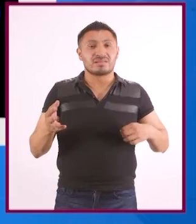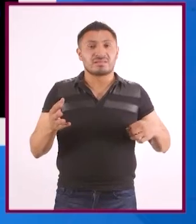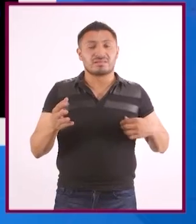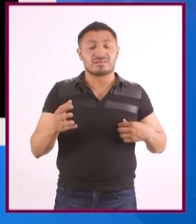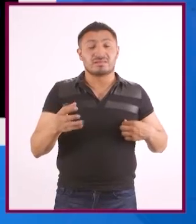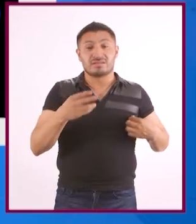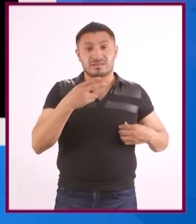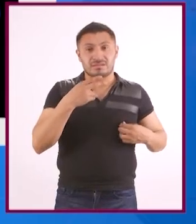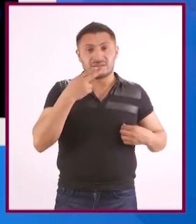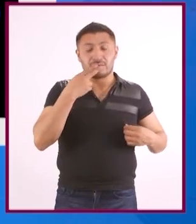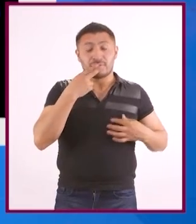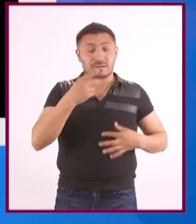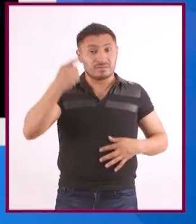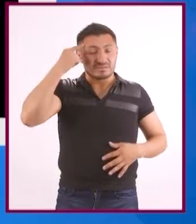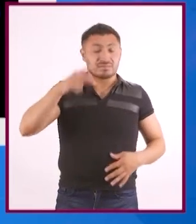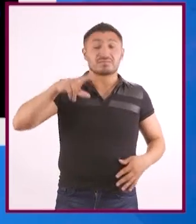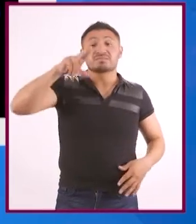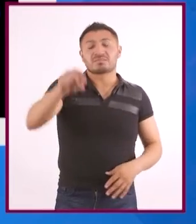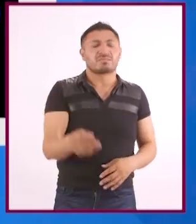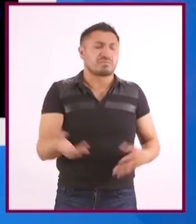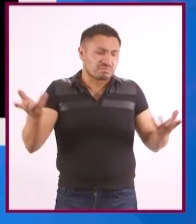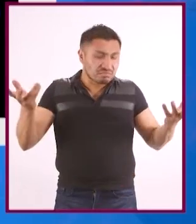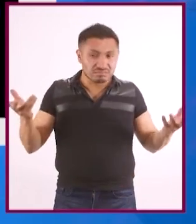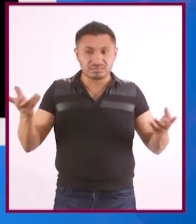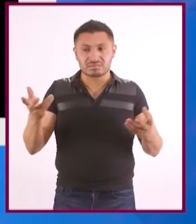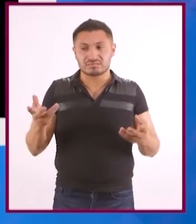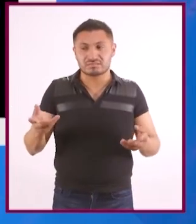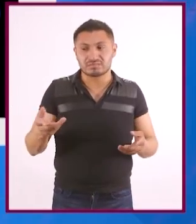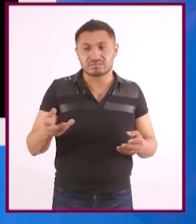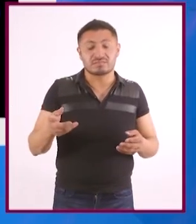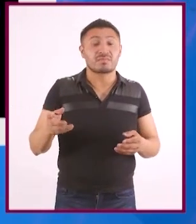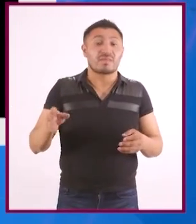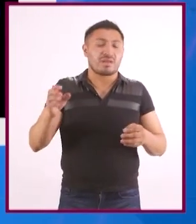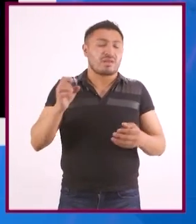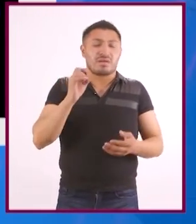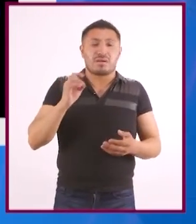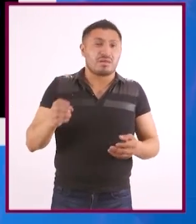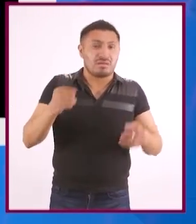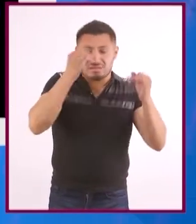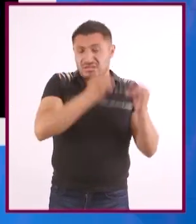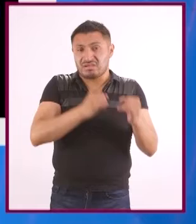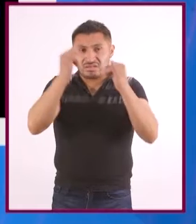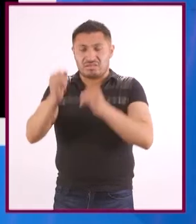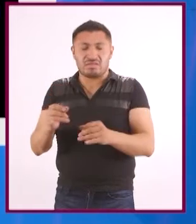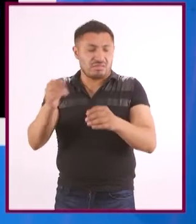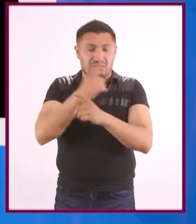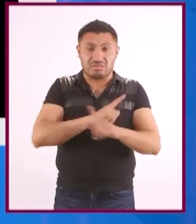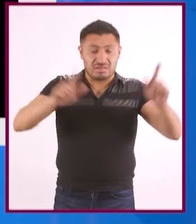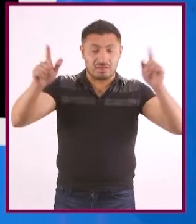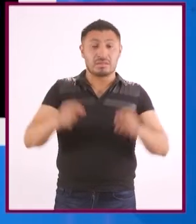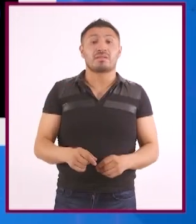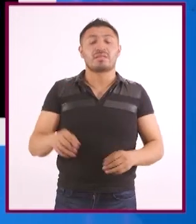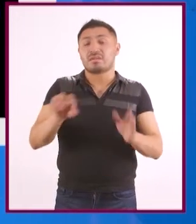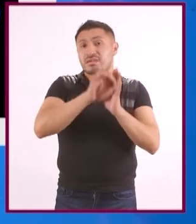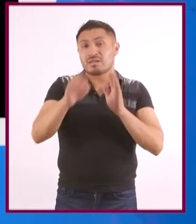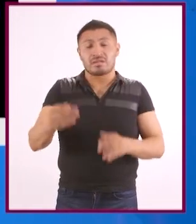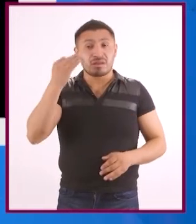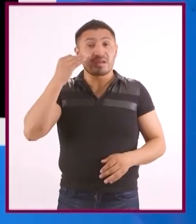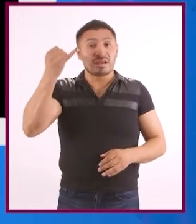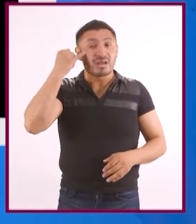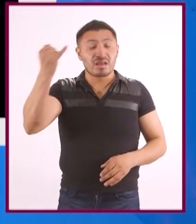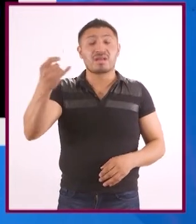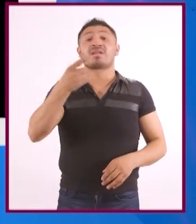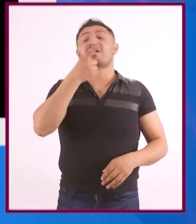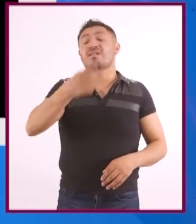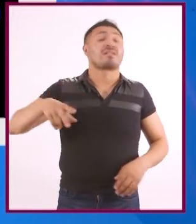ejercer la objeción de conciencia, ya seamos simples ciudadanos. Por ejemplo, también los testigos de Jehová pues se niegan a